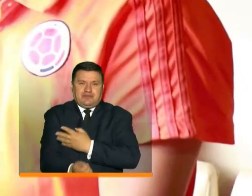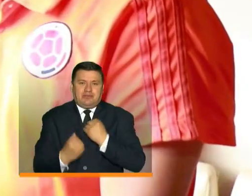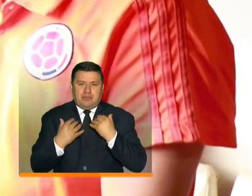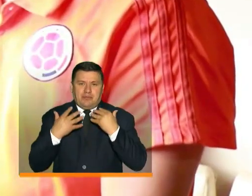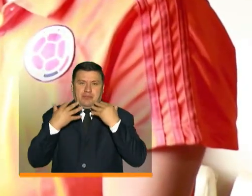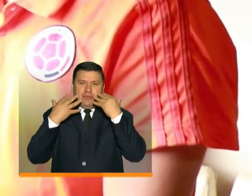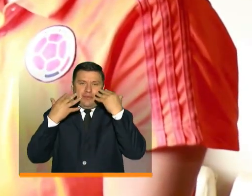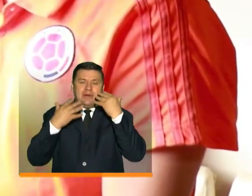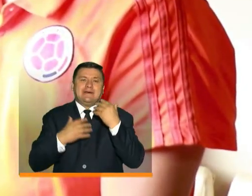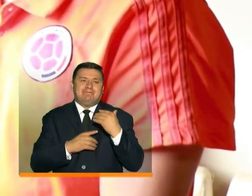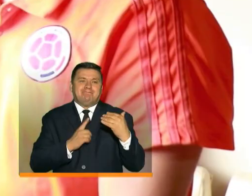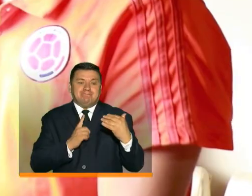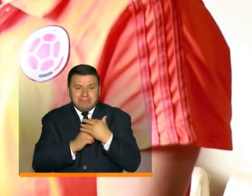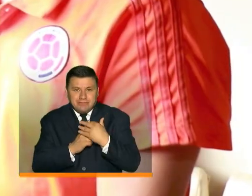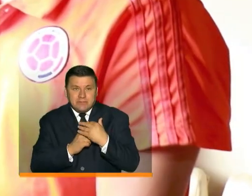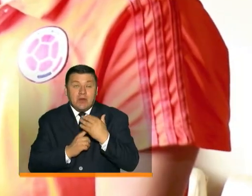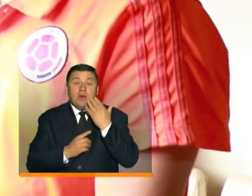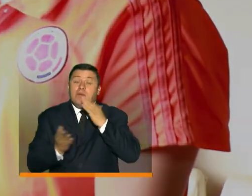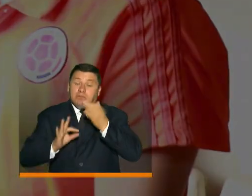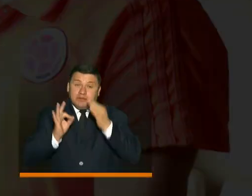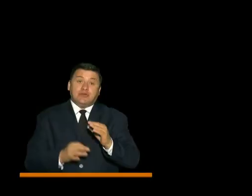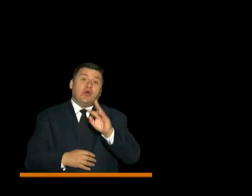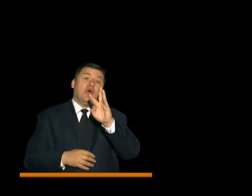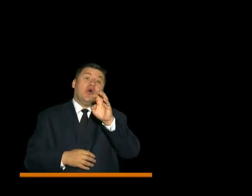y falleció el 8 de julio.